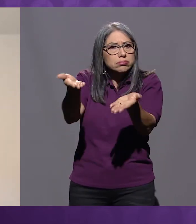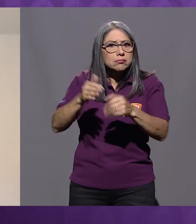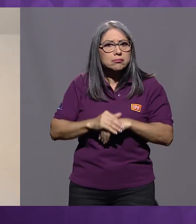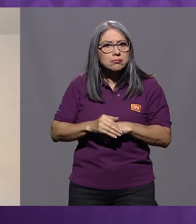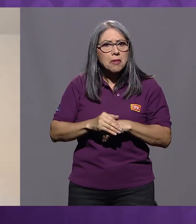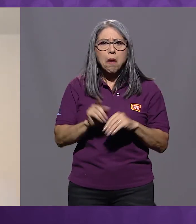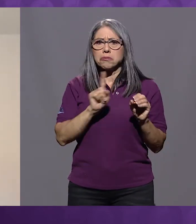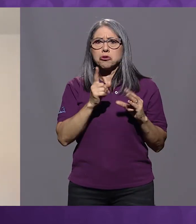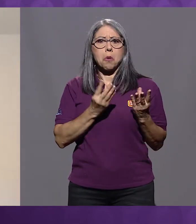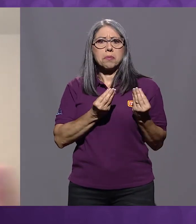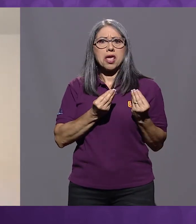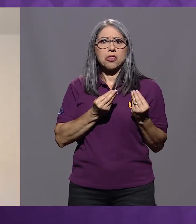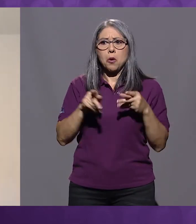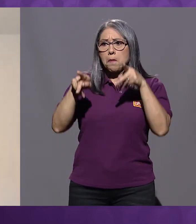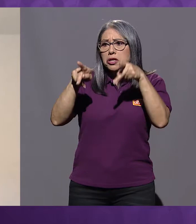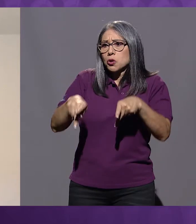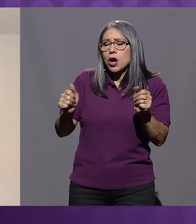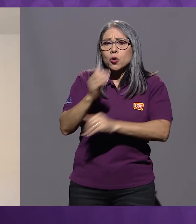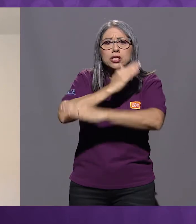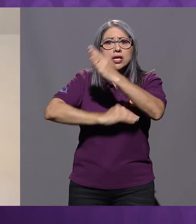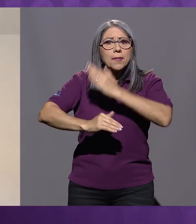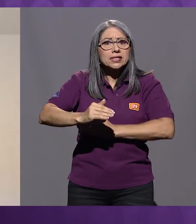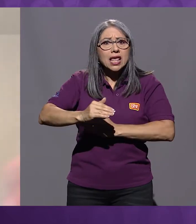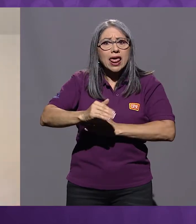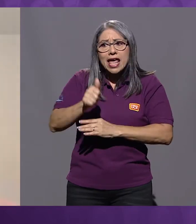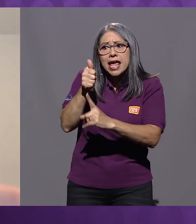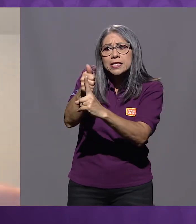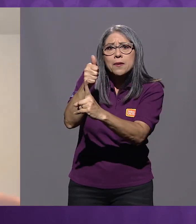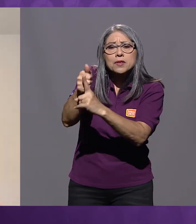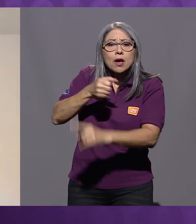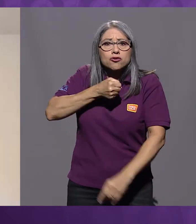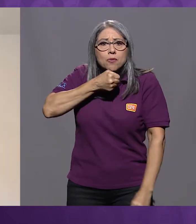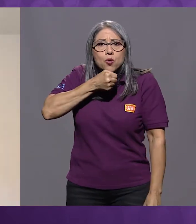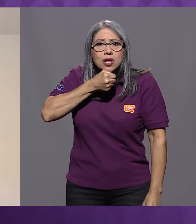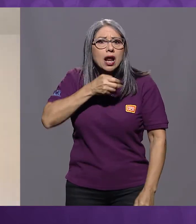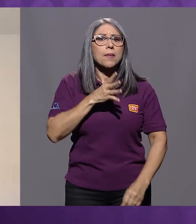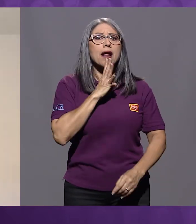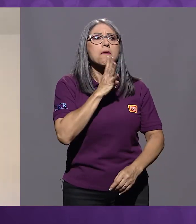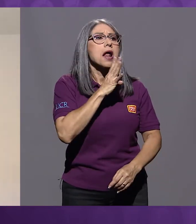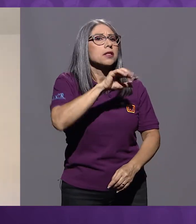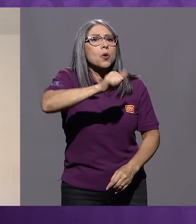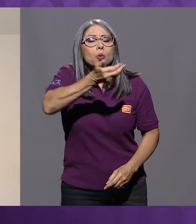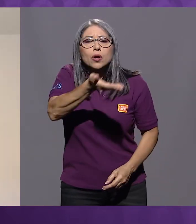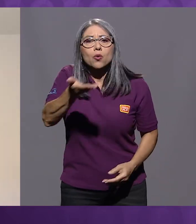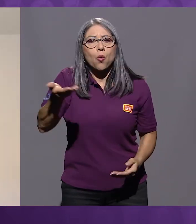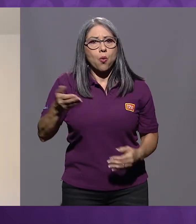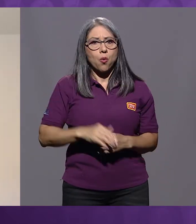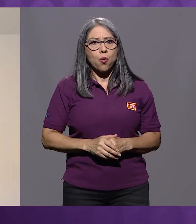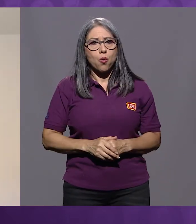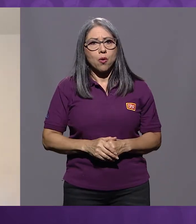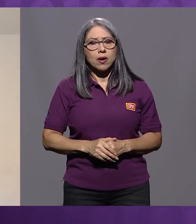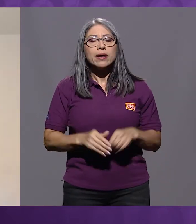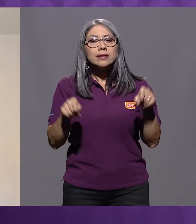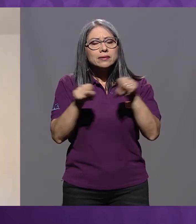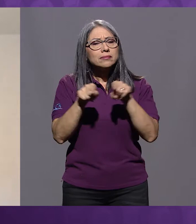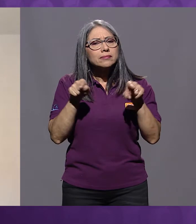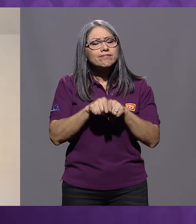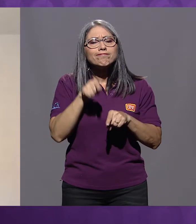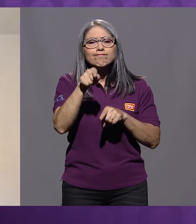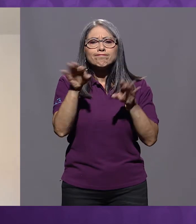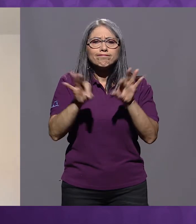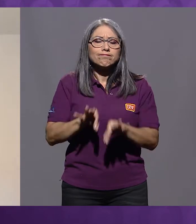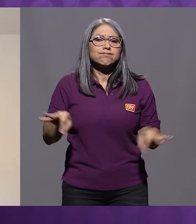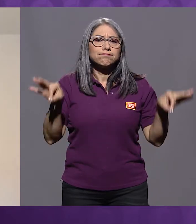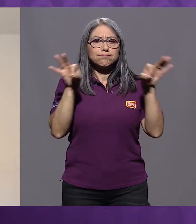una persona con discapacidad sea esa reportera que viene a hablar de cualquier otra cosa. Yo creo que ahí está también un punto